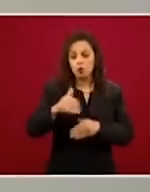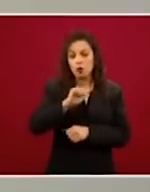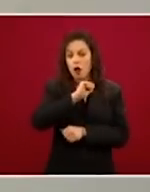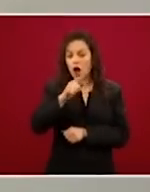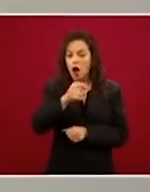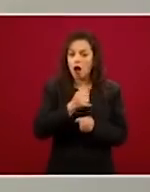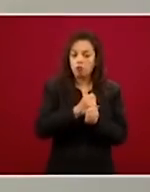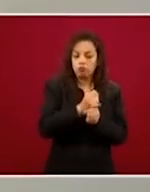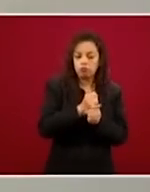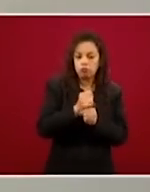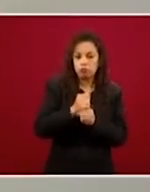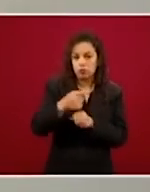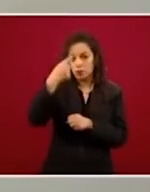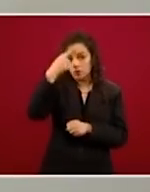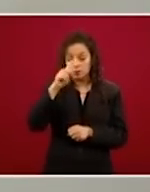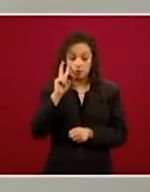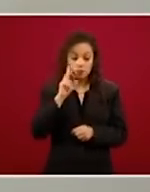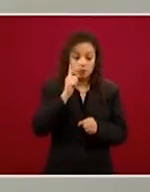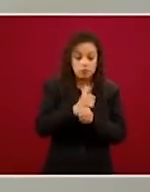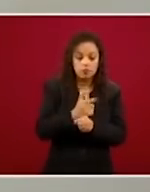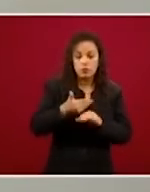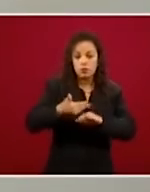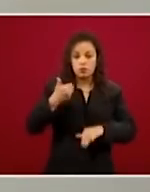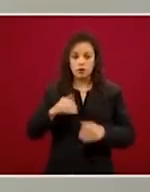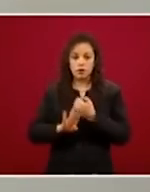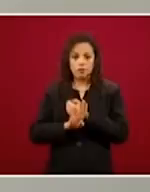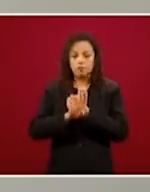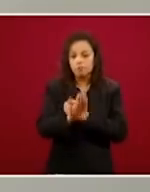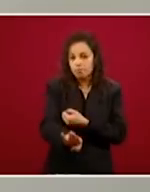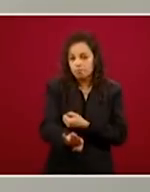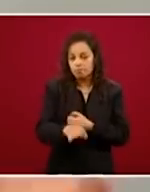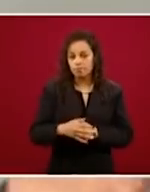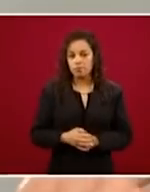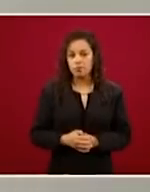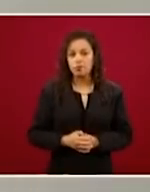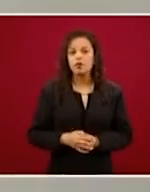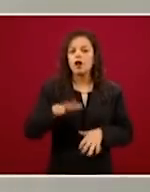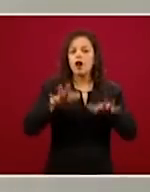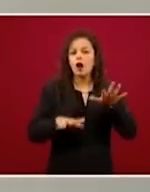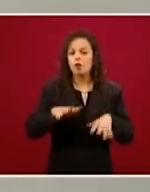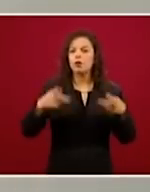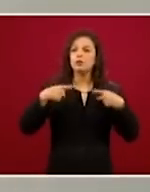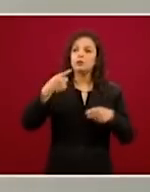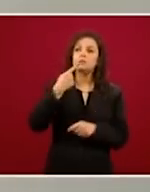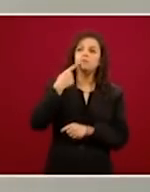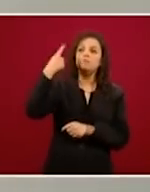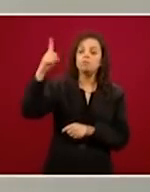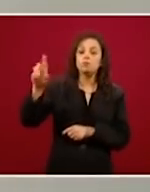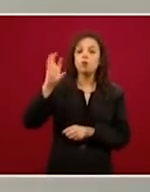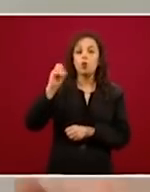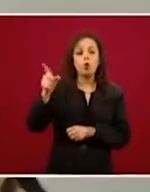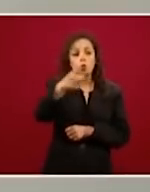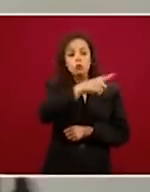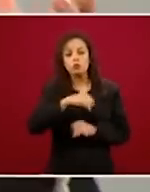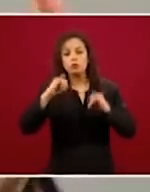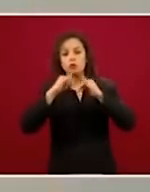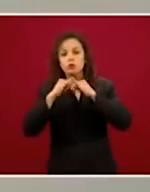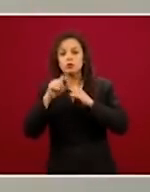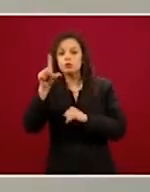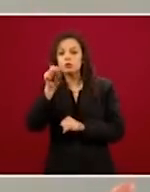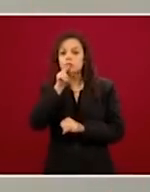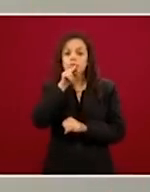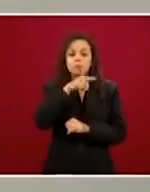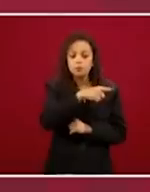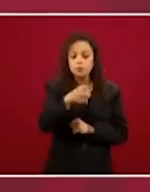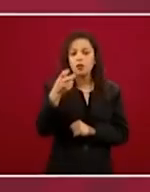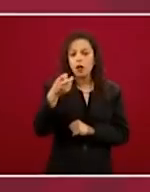preventivos algunos son derivados de denuncias o derivados de preocupaciones institucionales todo esto está